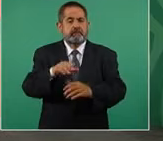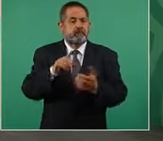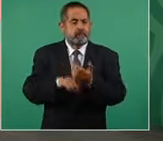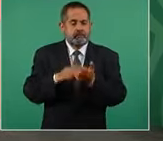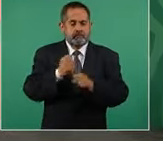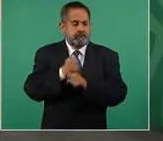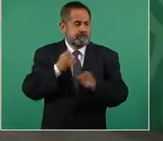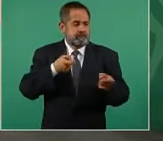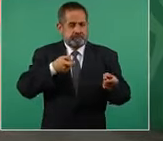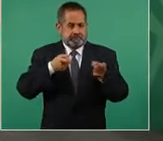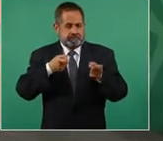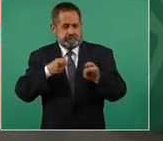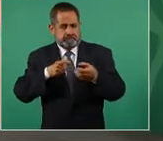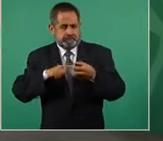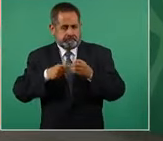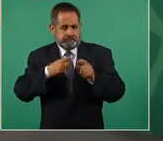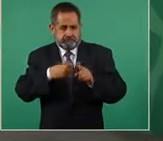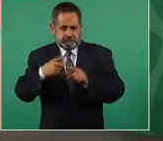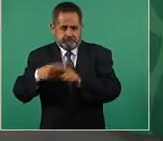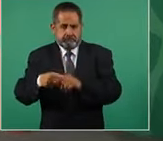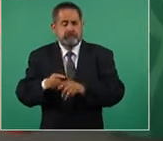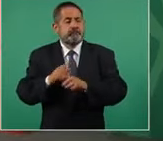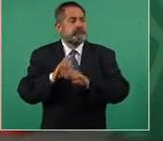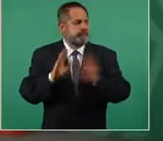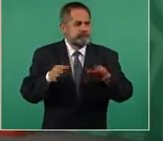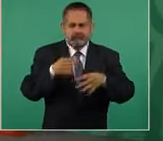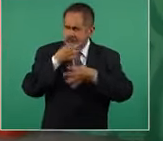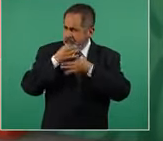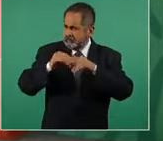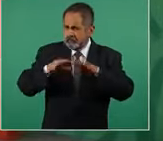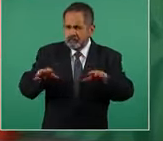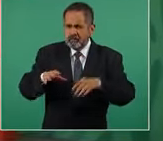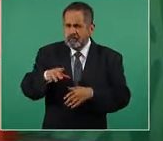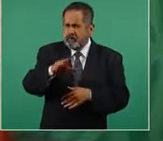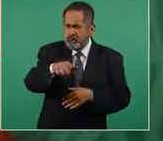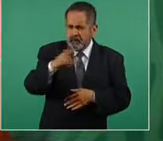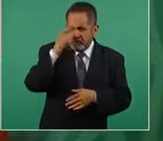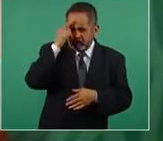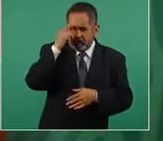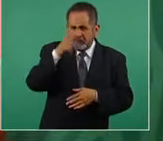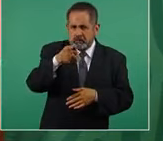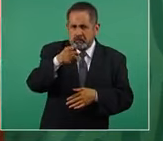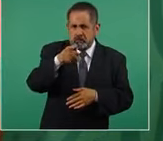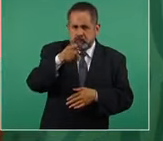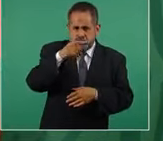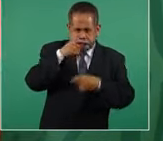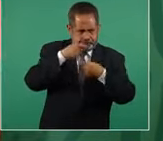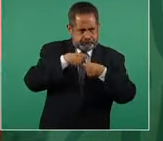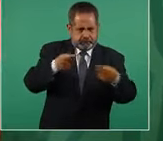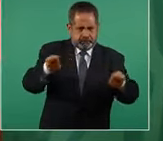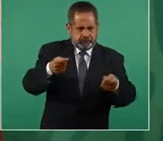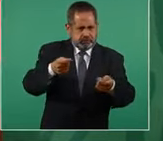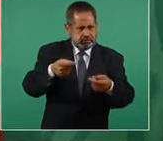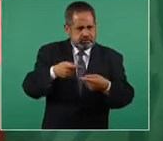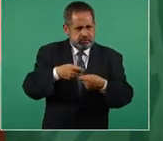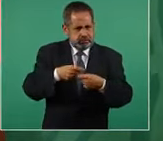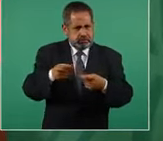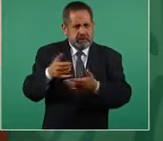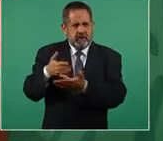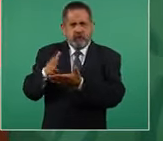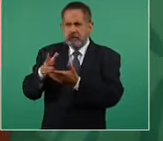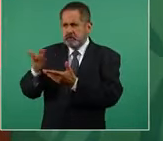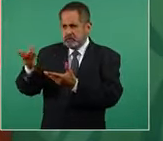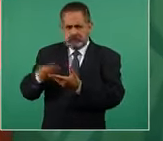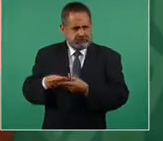armas, ya se informó, no sé si dieron a conocer la